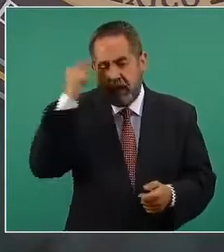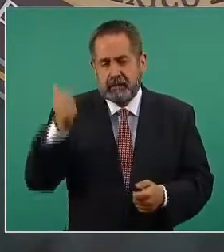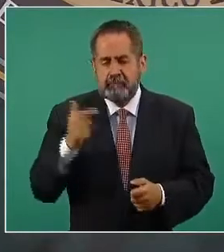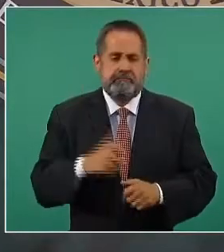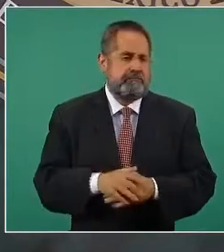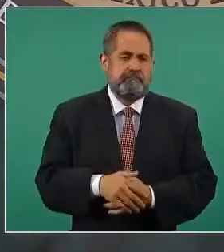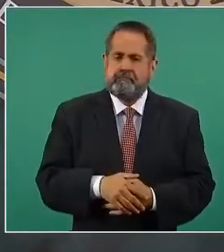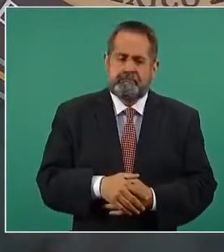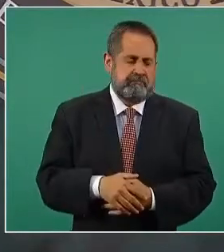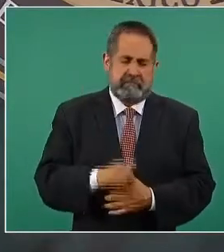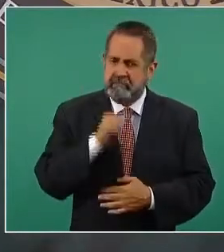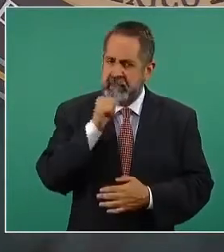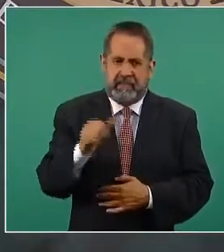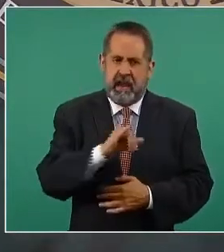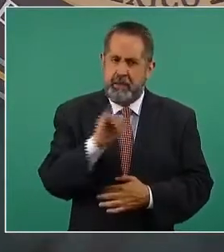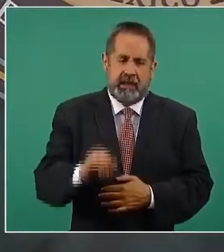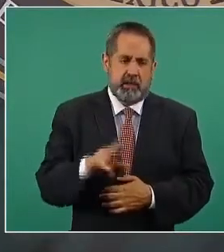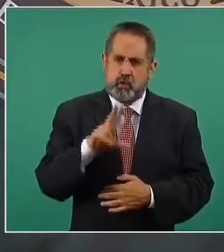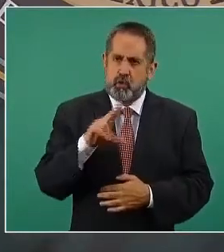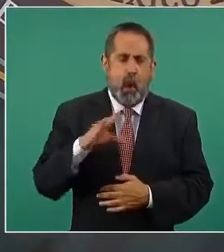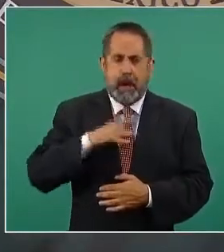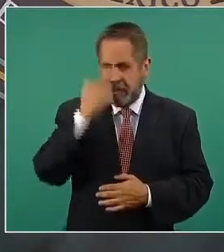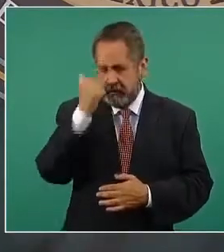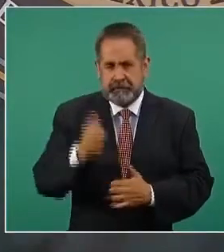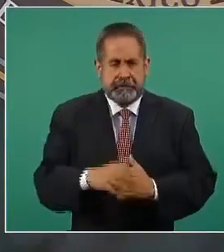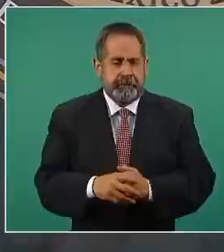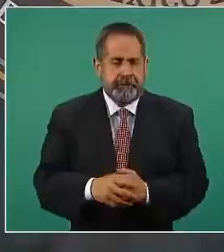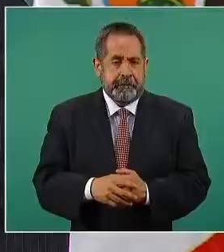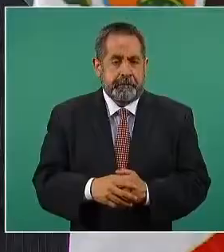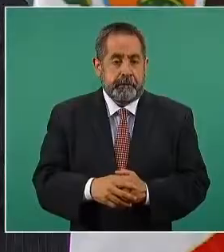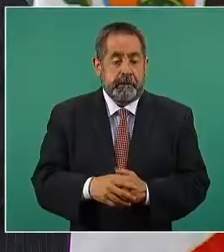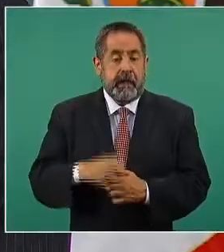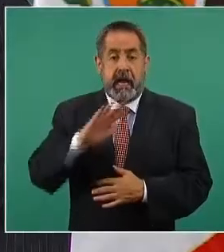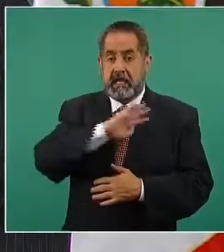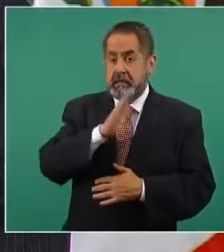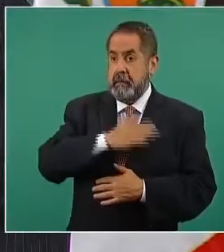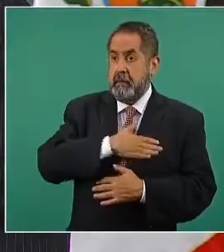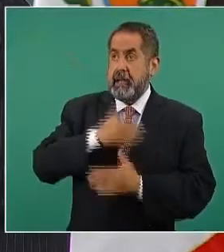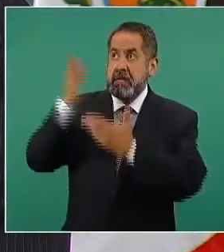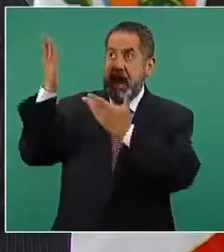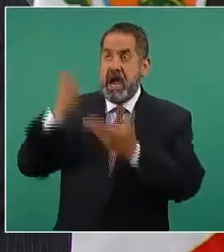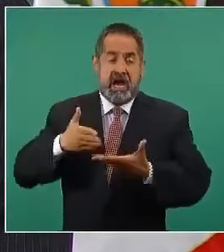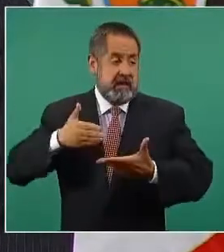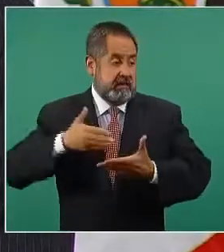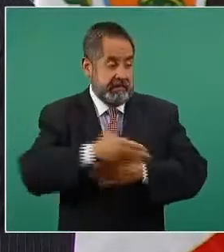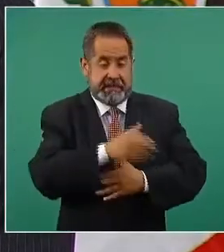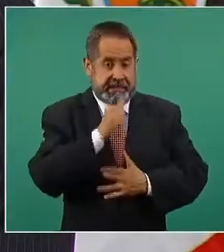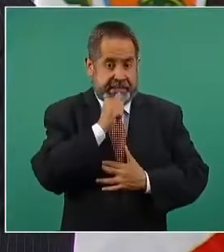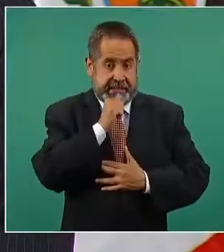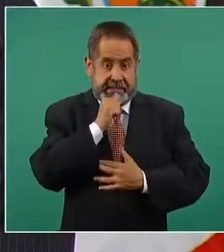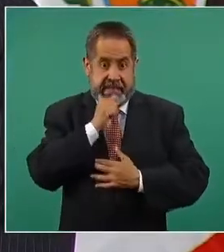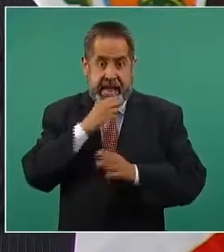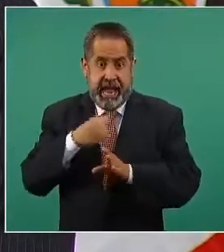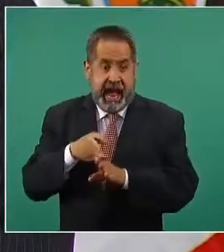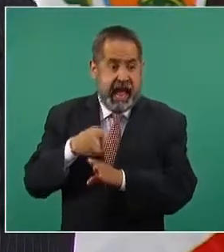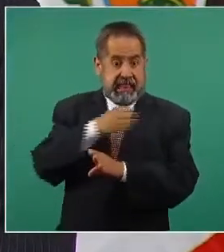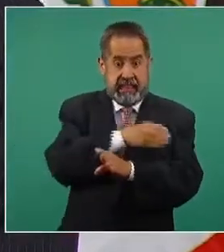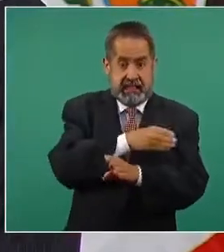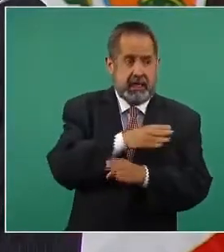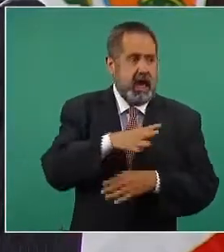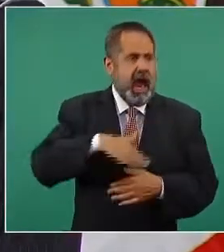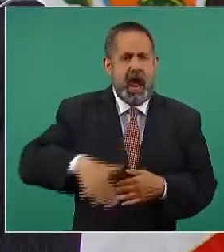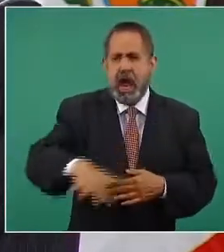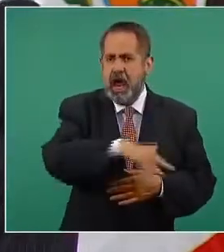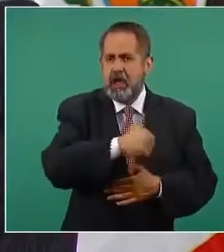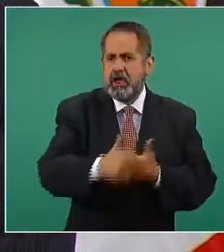vencedores. Antes de la llegada de los españoles, Tenochtitlan era una